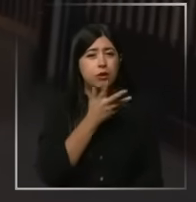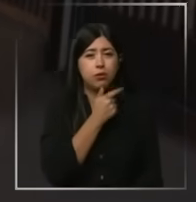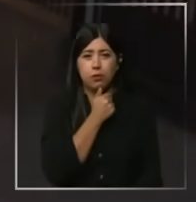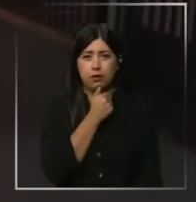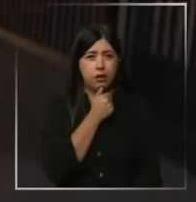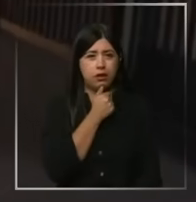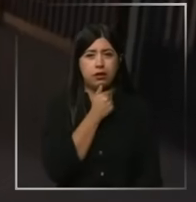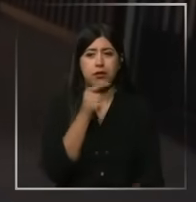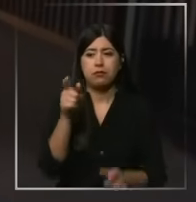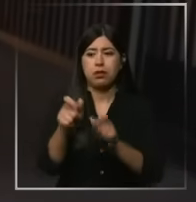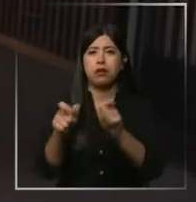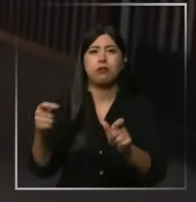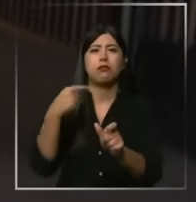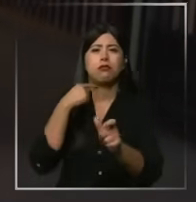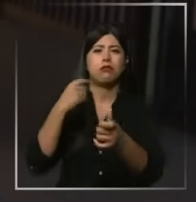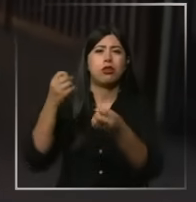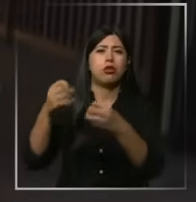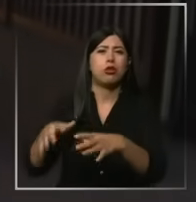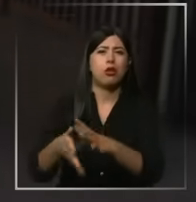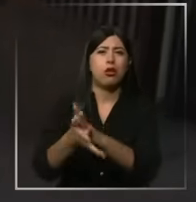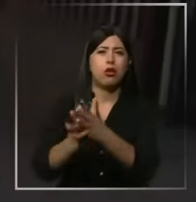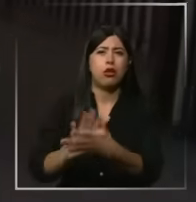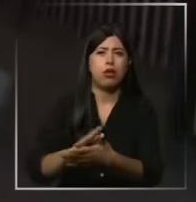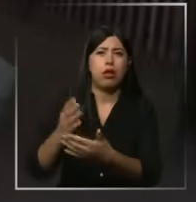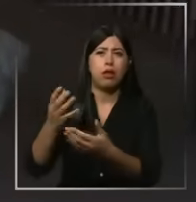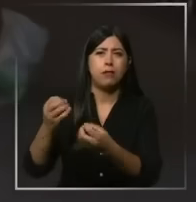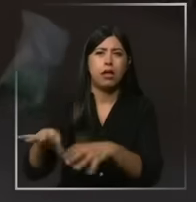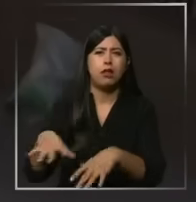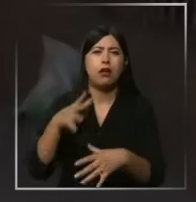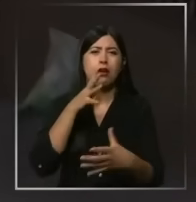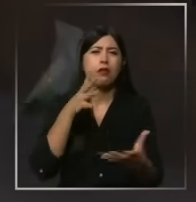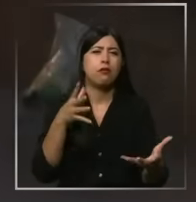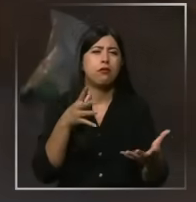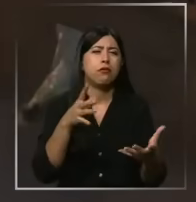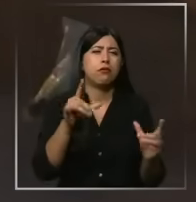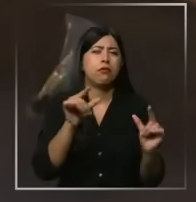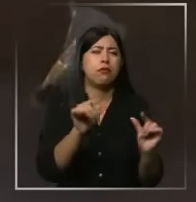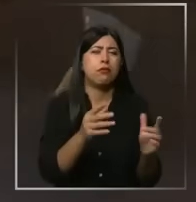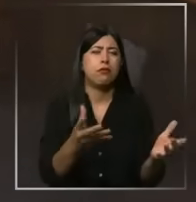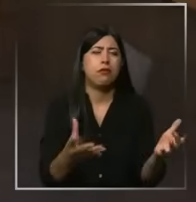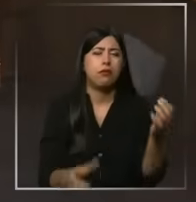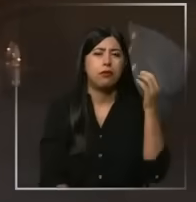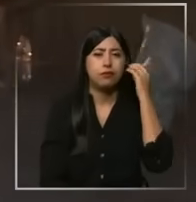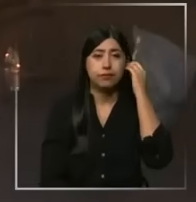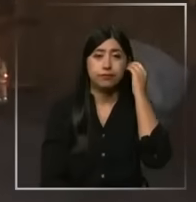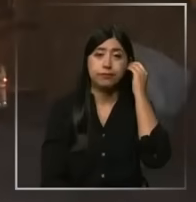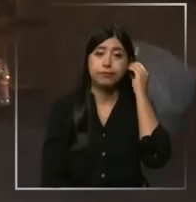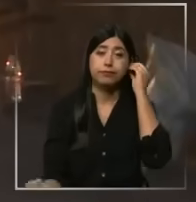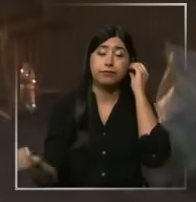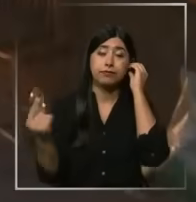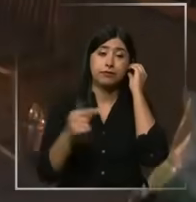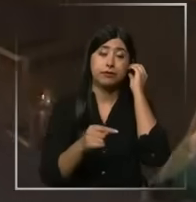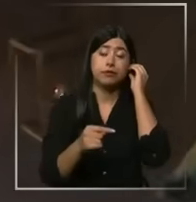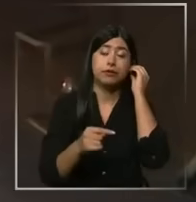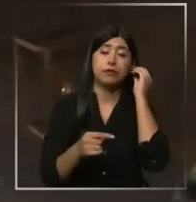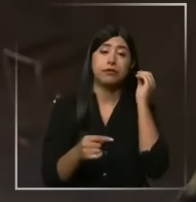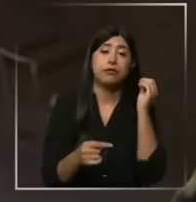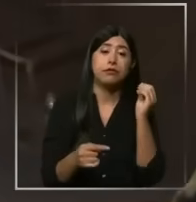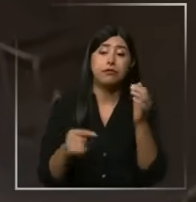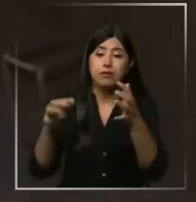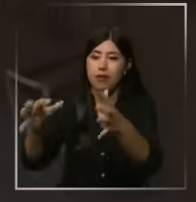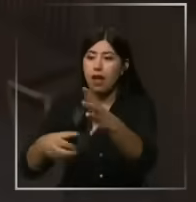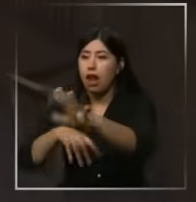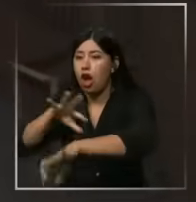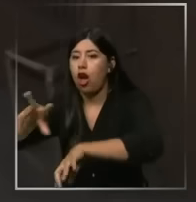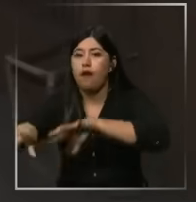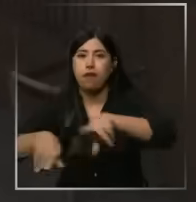todo o quedan algunas cosas escasas, como ya lo que hemos detallado, y quieren venir a poder recoger lo que puedan